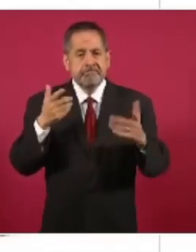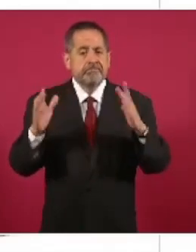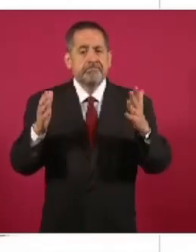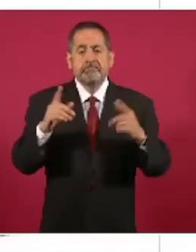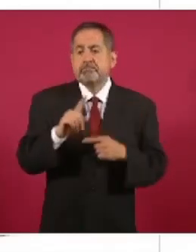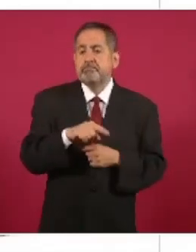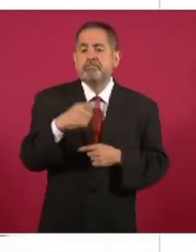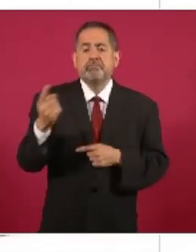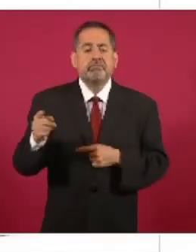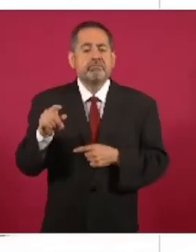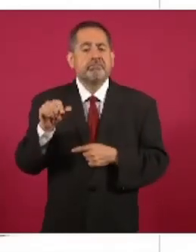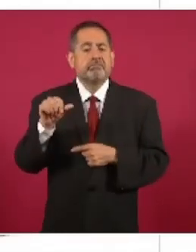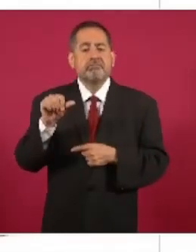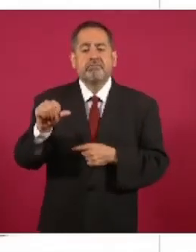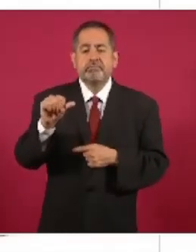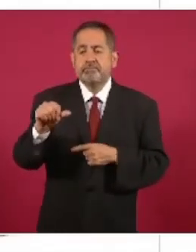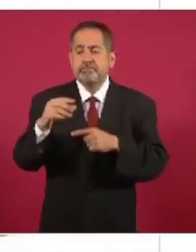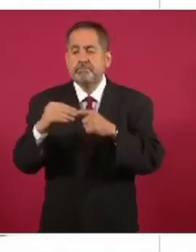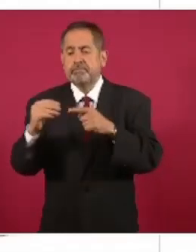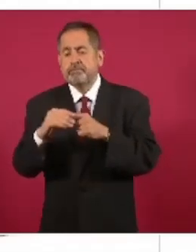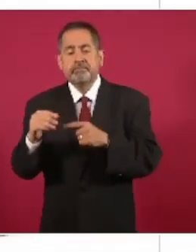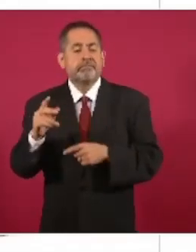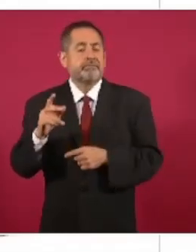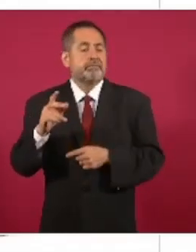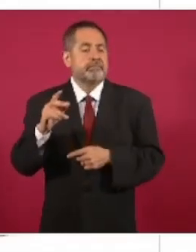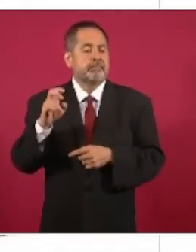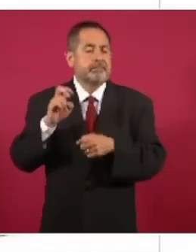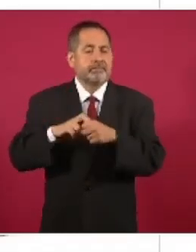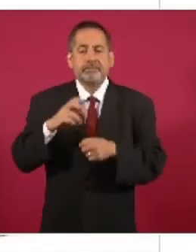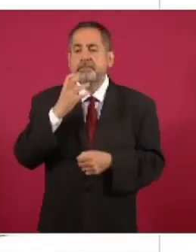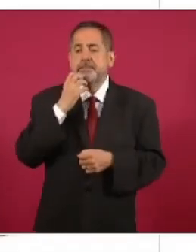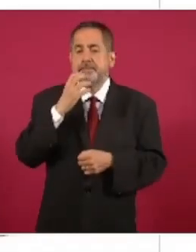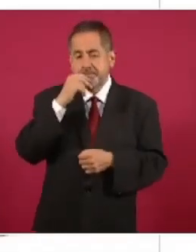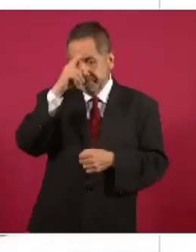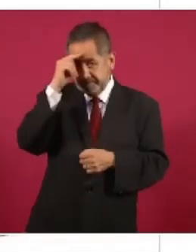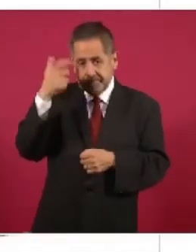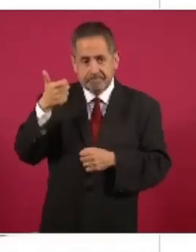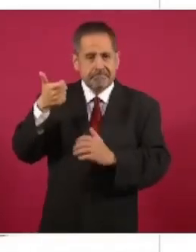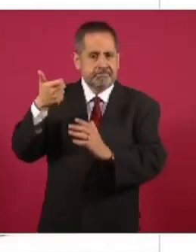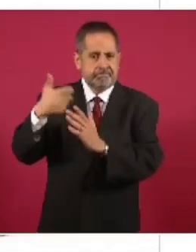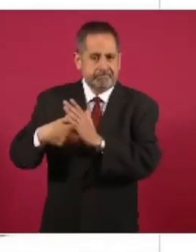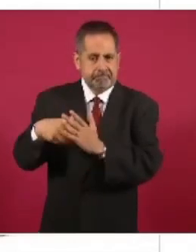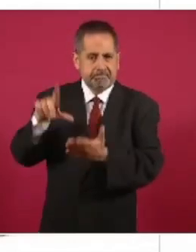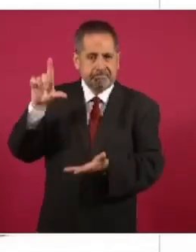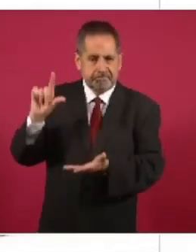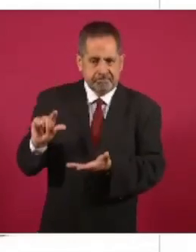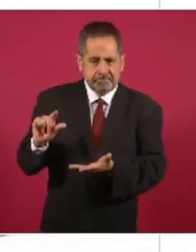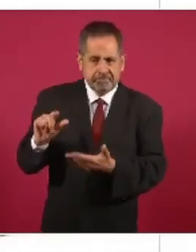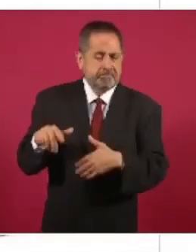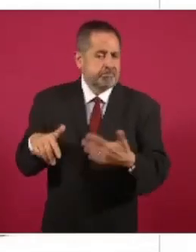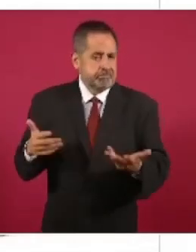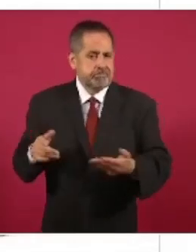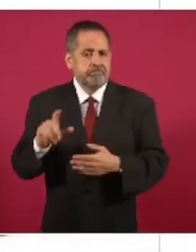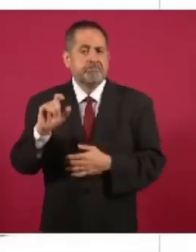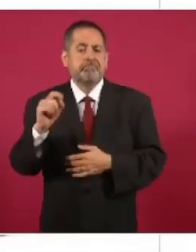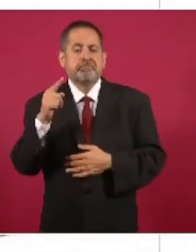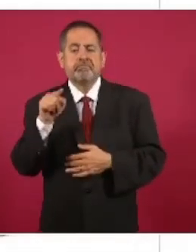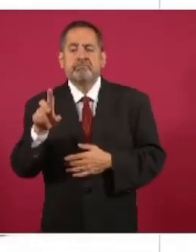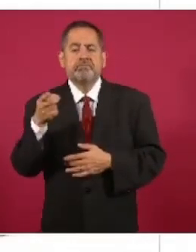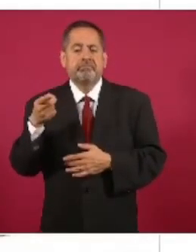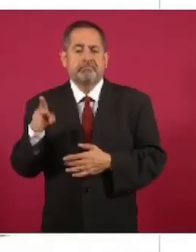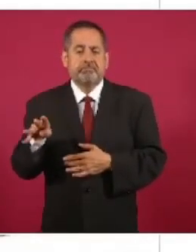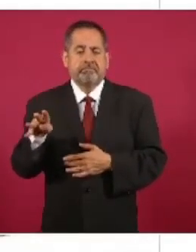16 centavos de franquicia Pemex. En Tepic, Nayarit, que por tanto tiene un mejor precio al público, 21 pesos con